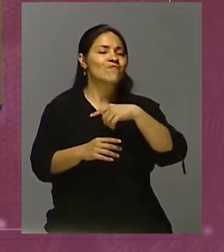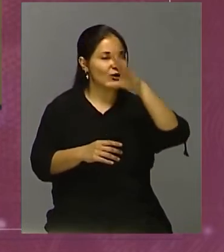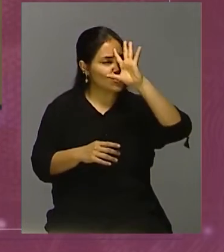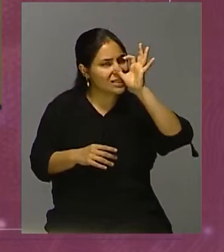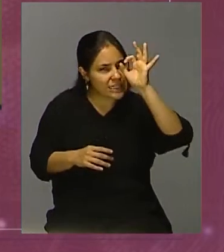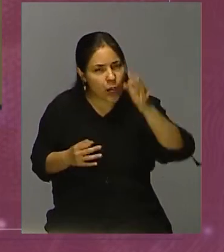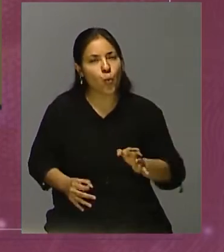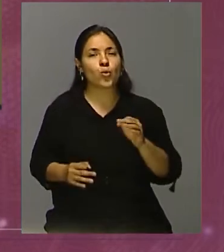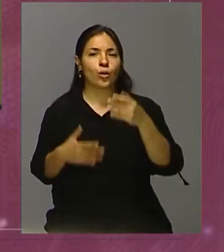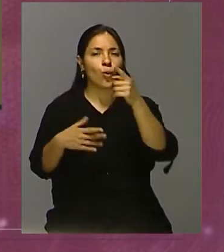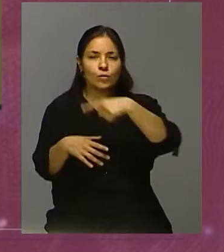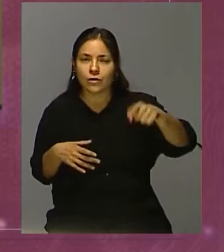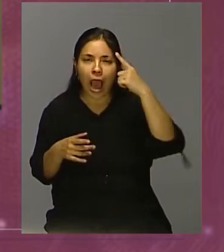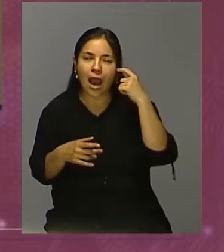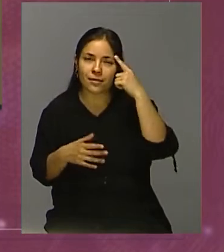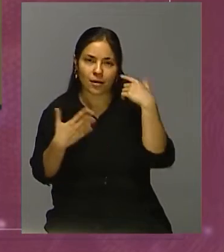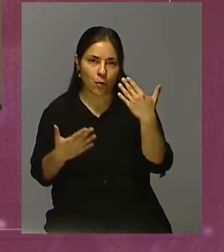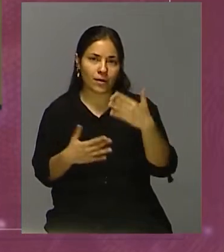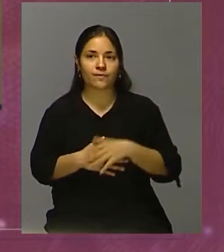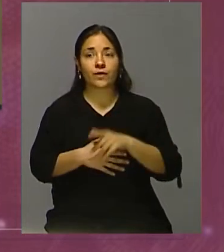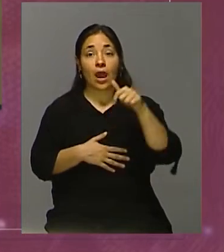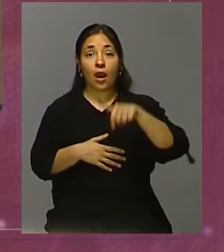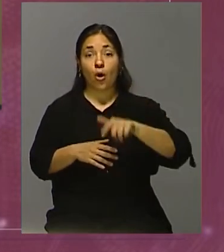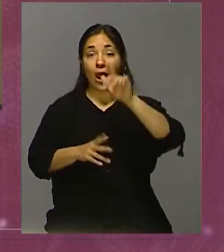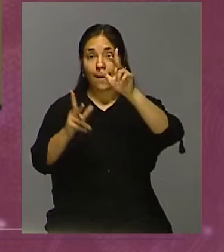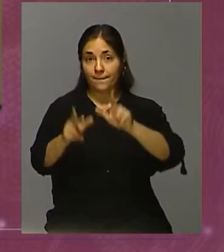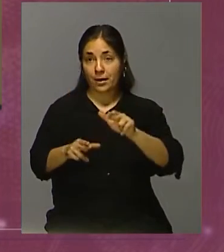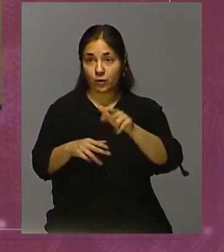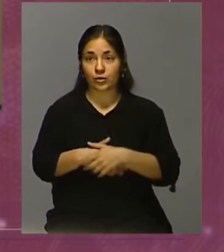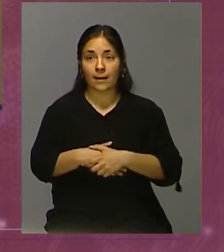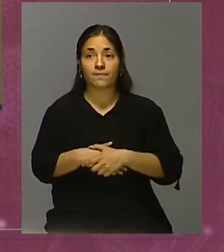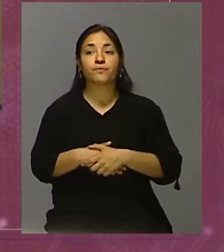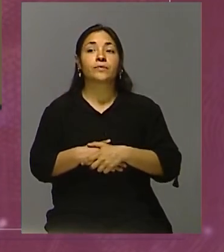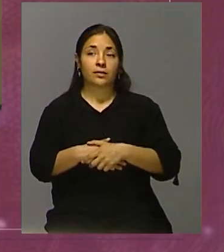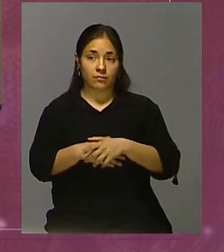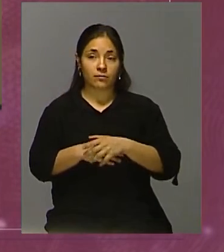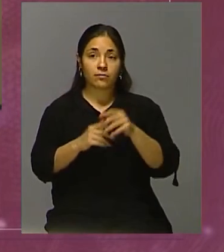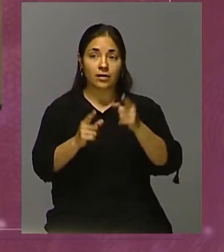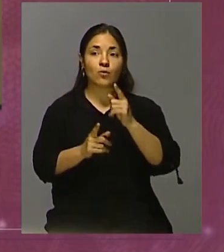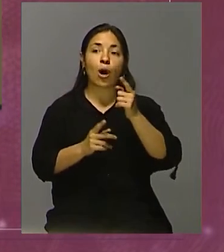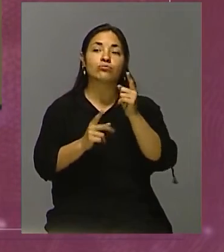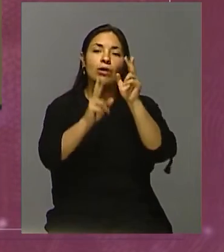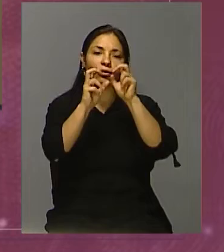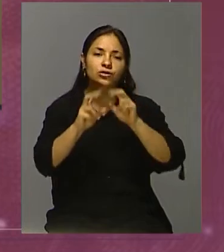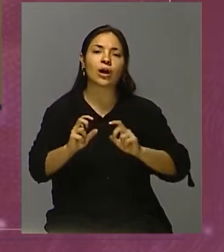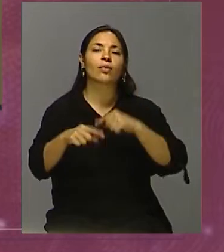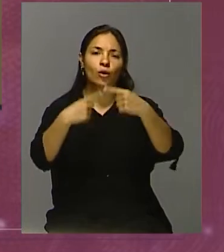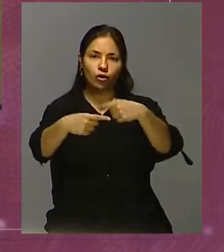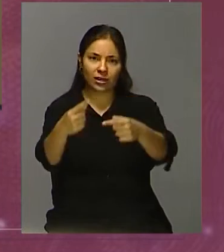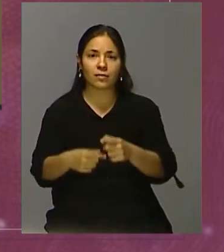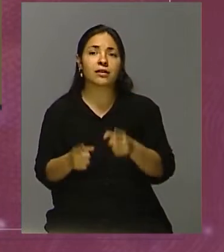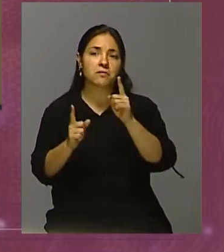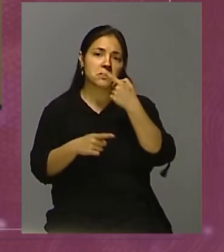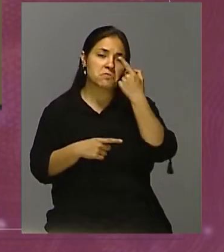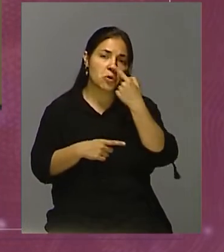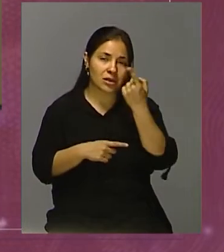se puede aprender. Bueno, te cuento, Arturo, que vamos a ir a una pausa, ¿sí? Vamos a seguir analizando este tema porque nos parece muy interesante y de paso también le vamos a contar a